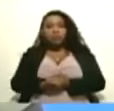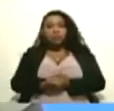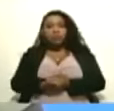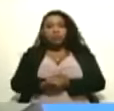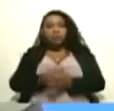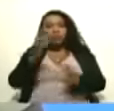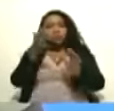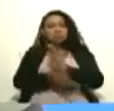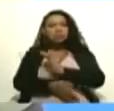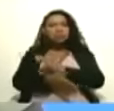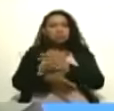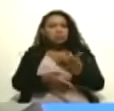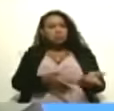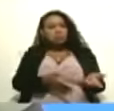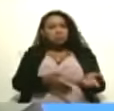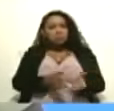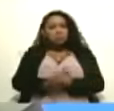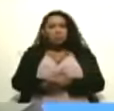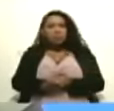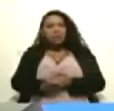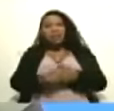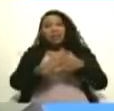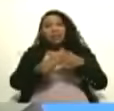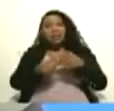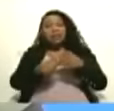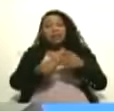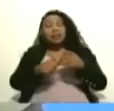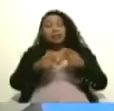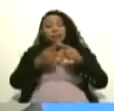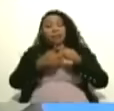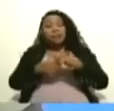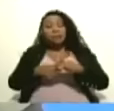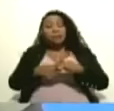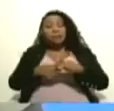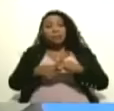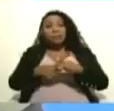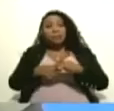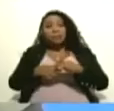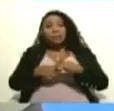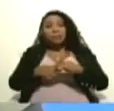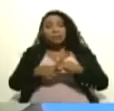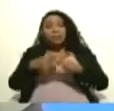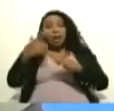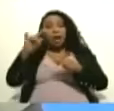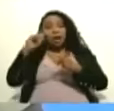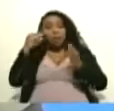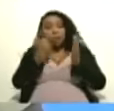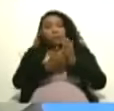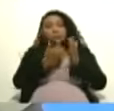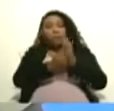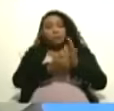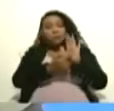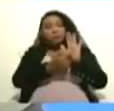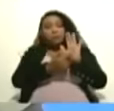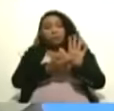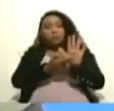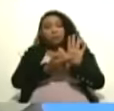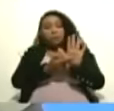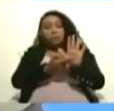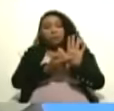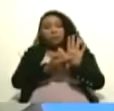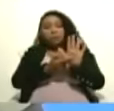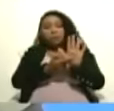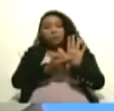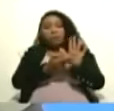sobre la que se sentarán que son los cimientos sobre lo que se sentará el edificio del